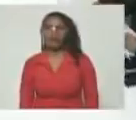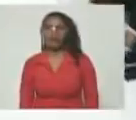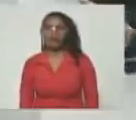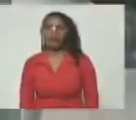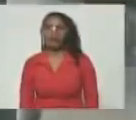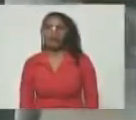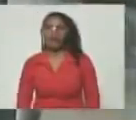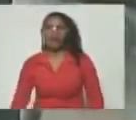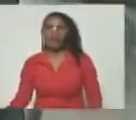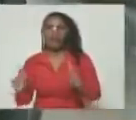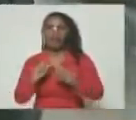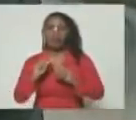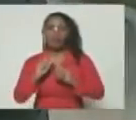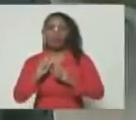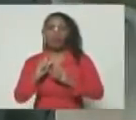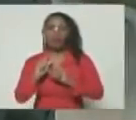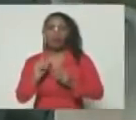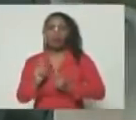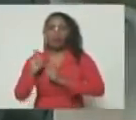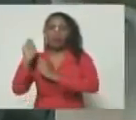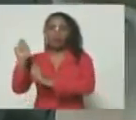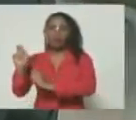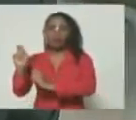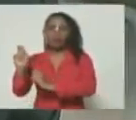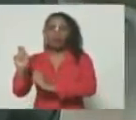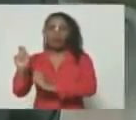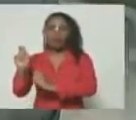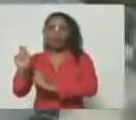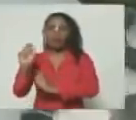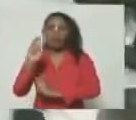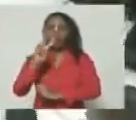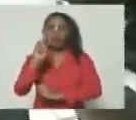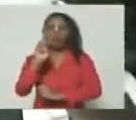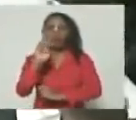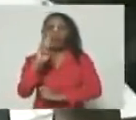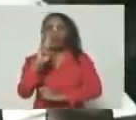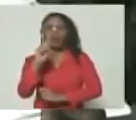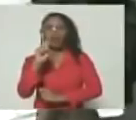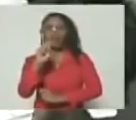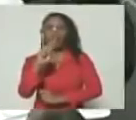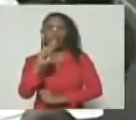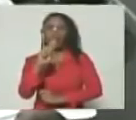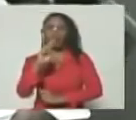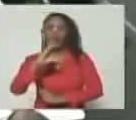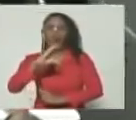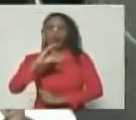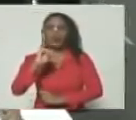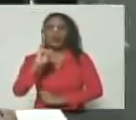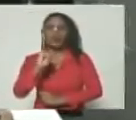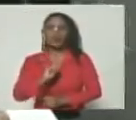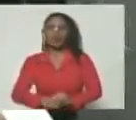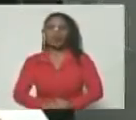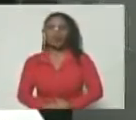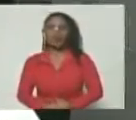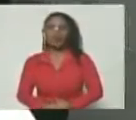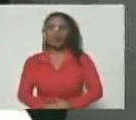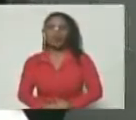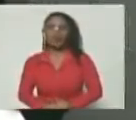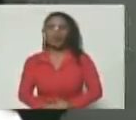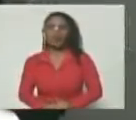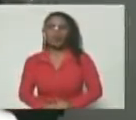Tiene la palabra el diputado Javier Bertucci. Retuvo la máxima sintonía.